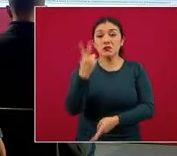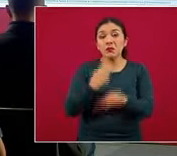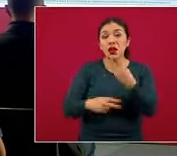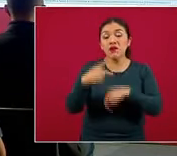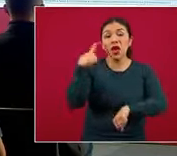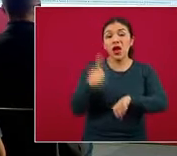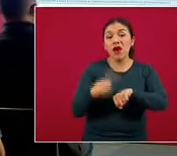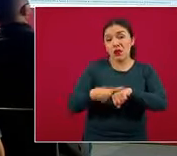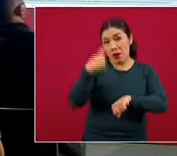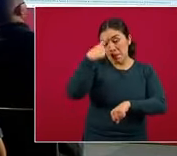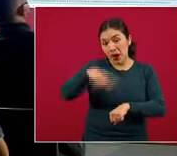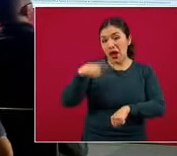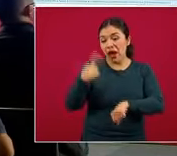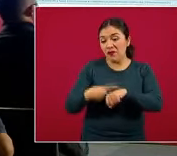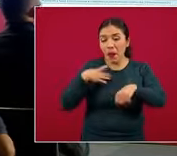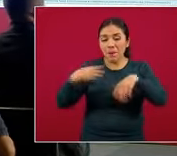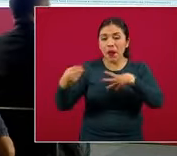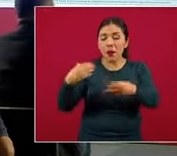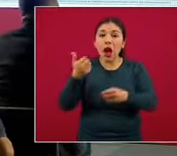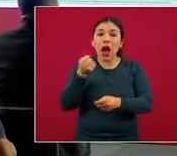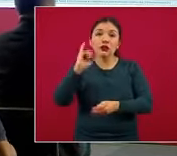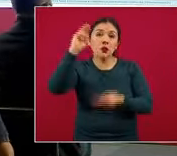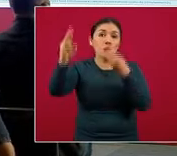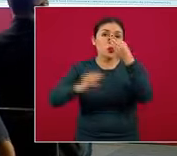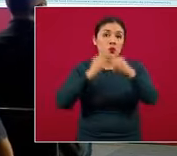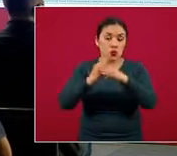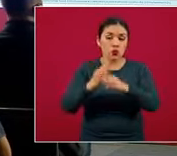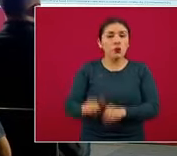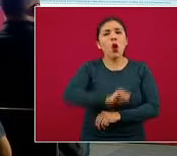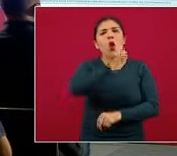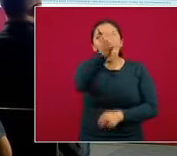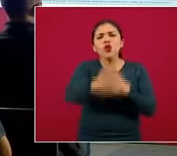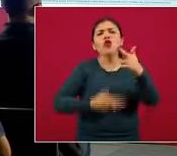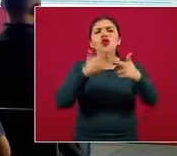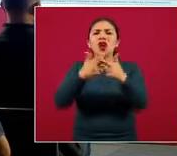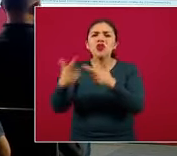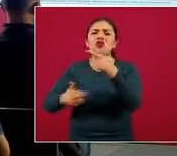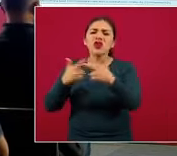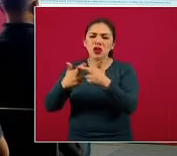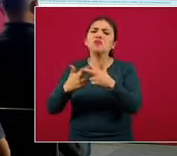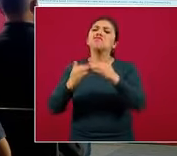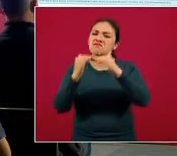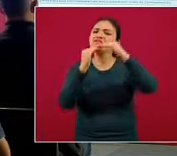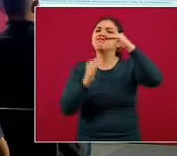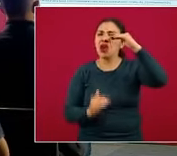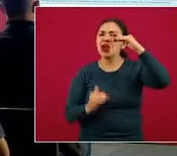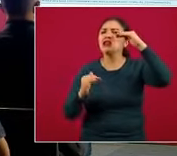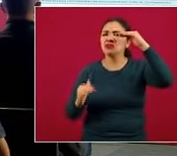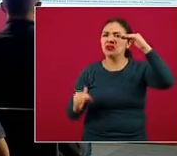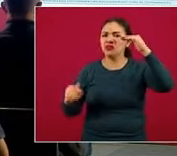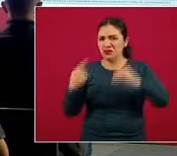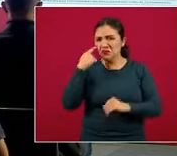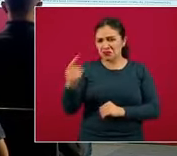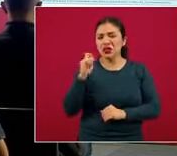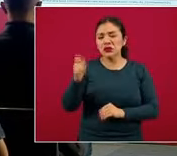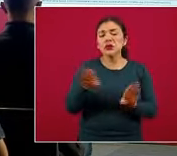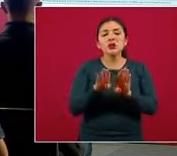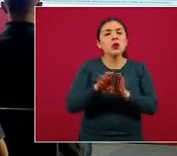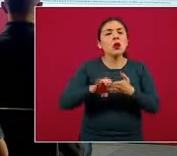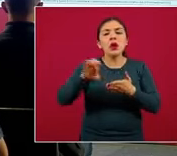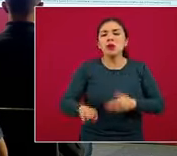la pandemia activa a nivel mundial. Otras regiones con mucha menos participación, como